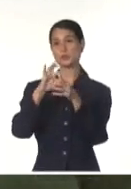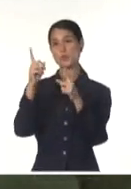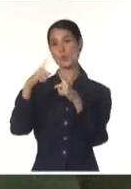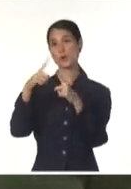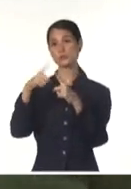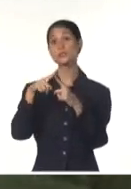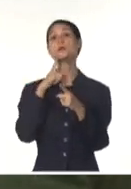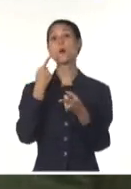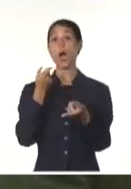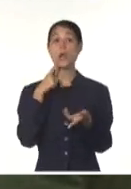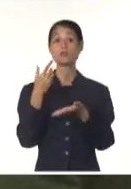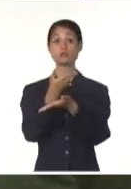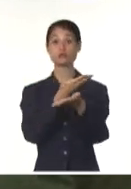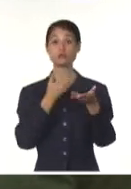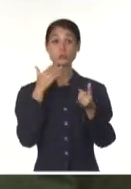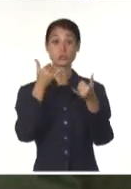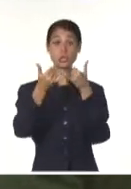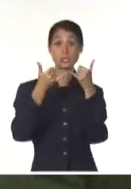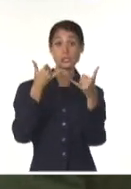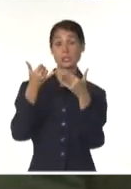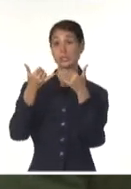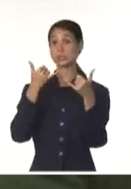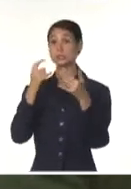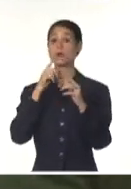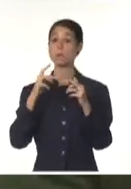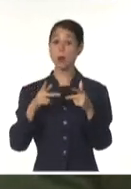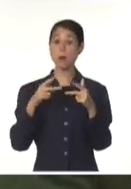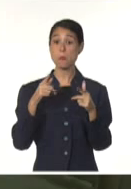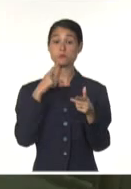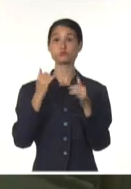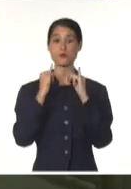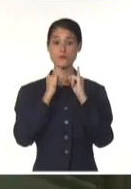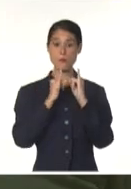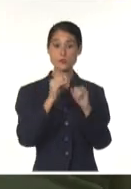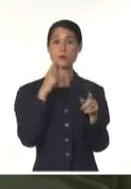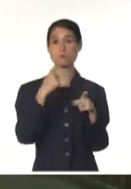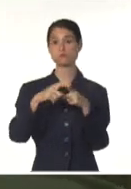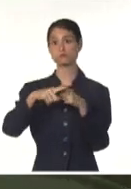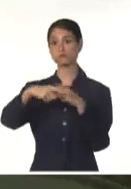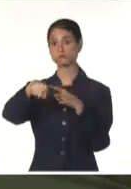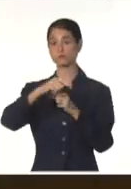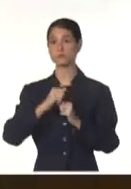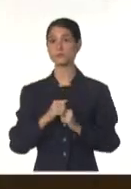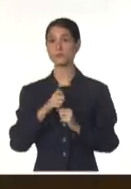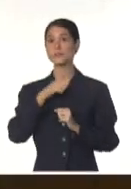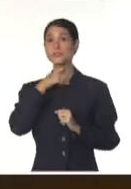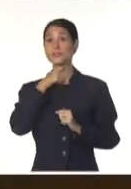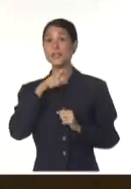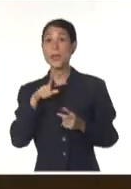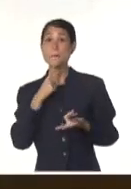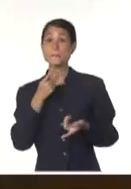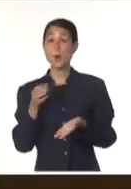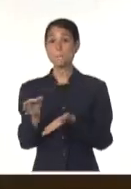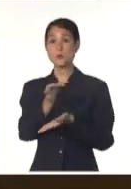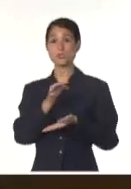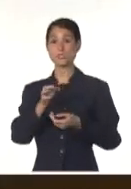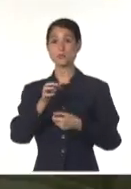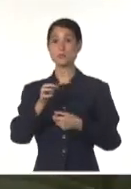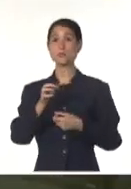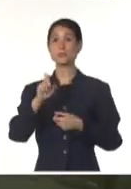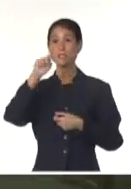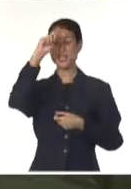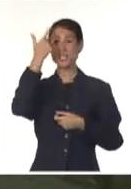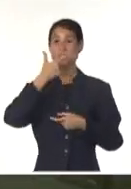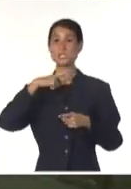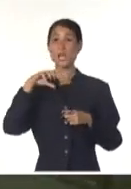mantenido comunicación permanente. Hay que decir que los municipios de San Antonio y Mías han sido fuertemente